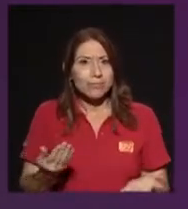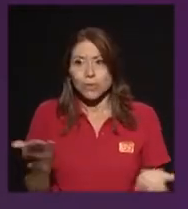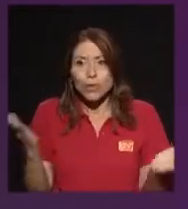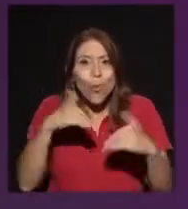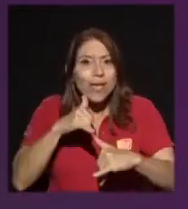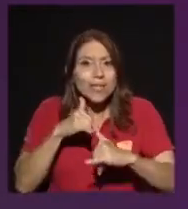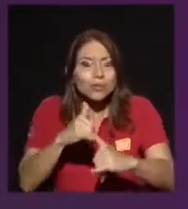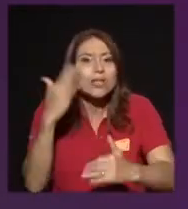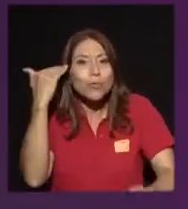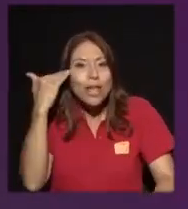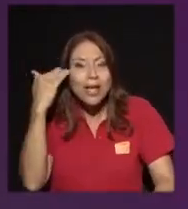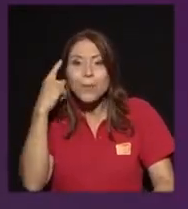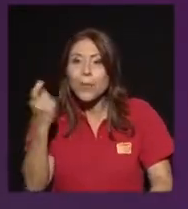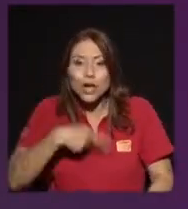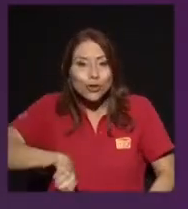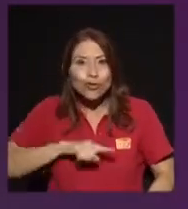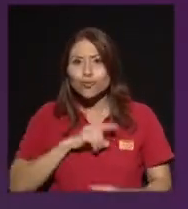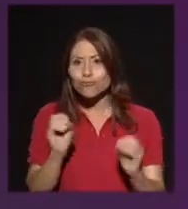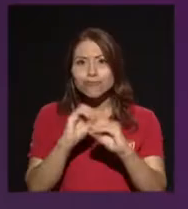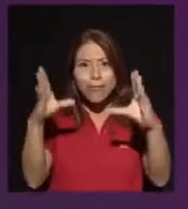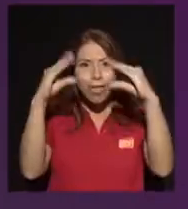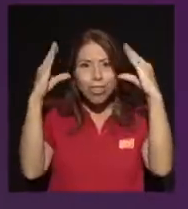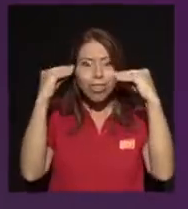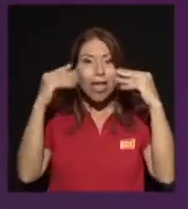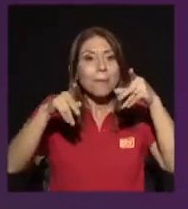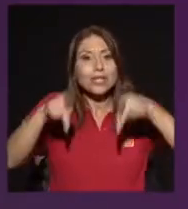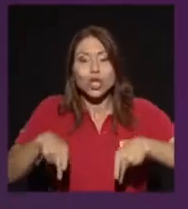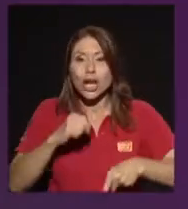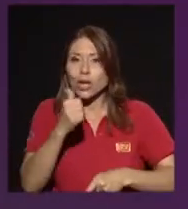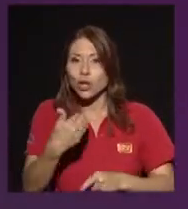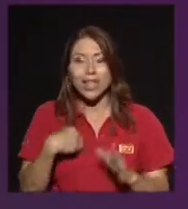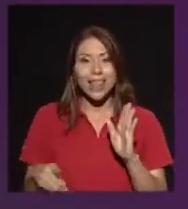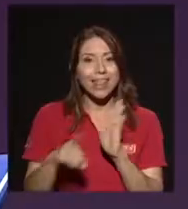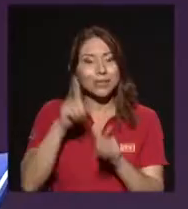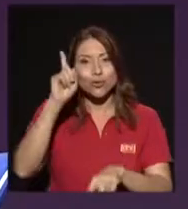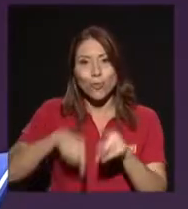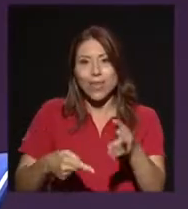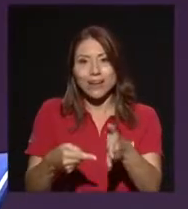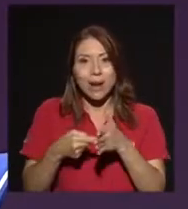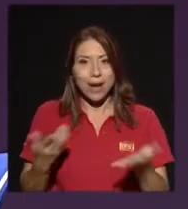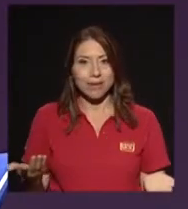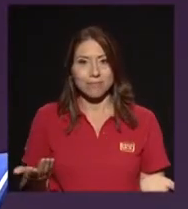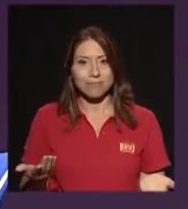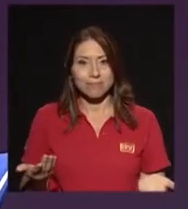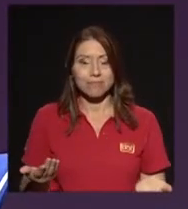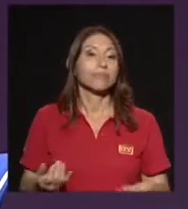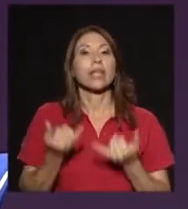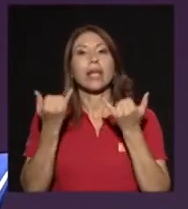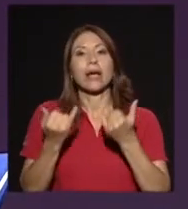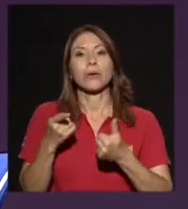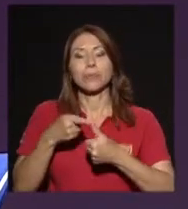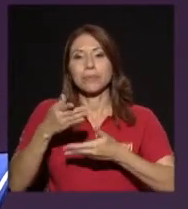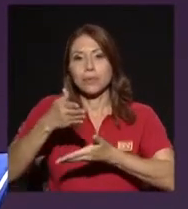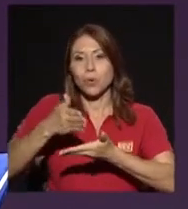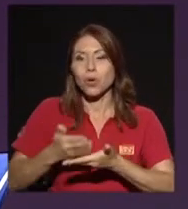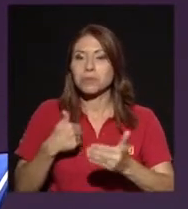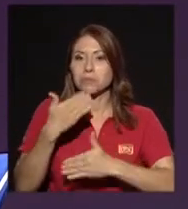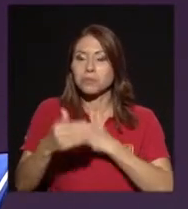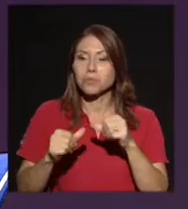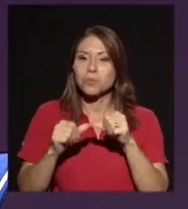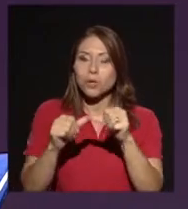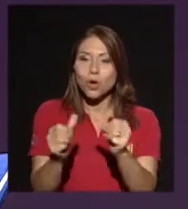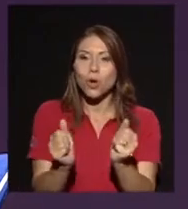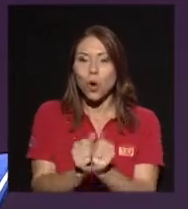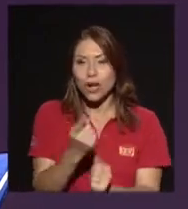porque no conocemos, y quien no conoce sus derechos no los puede reclamar. Vamos a hacer nuestro primer corte y estamos de regreso